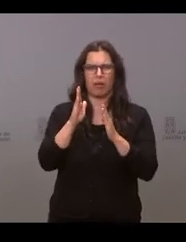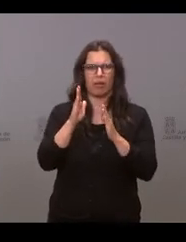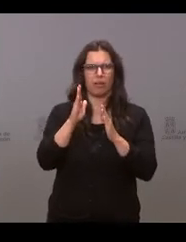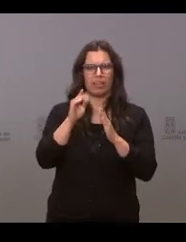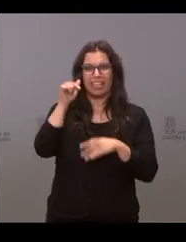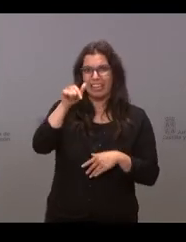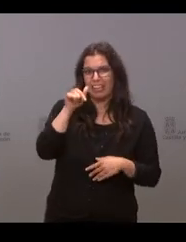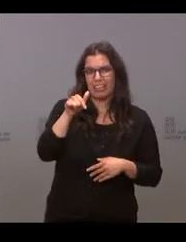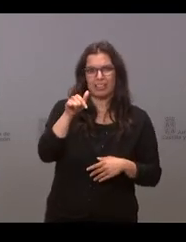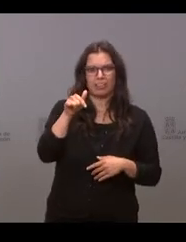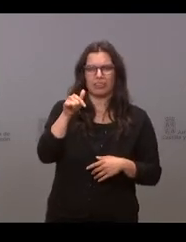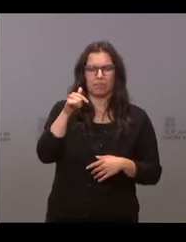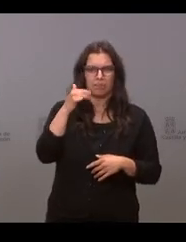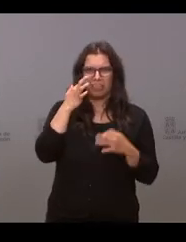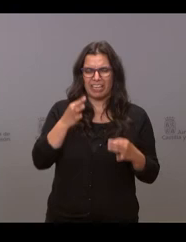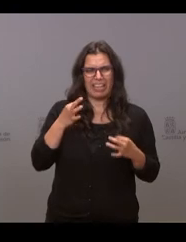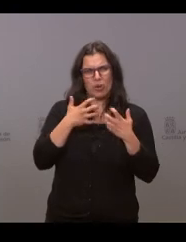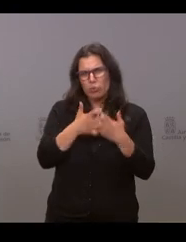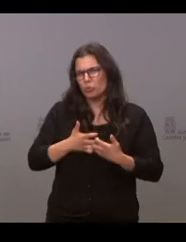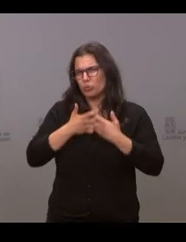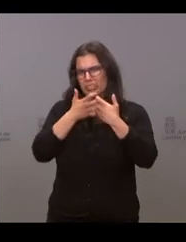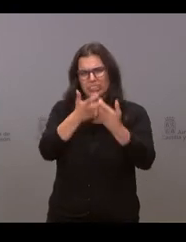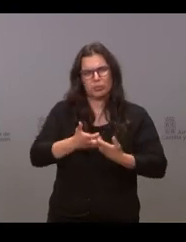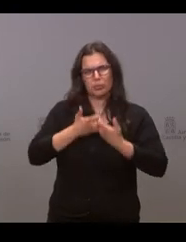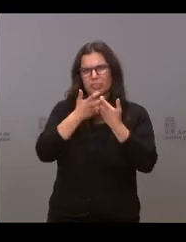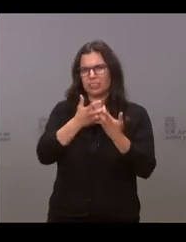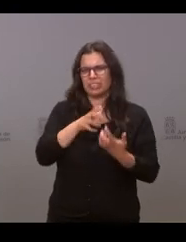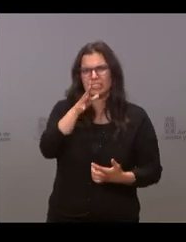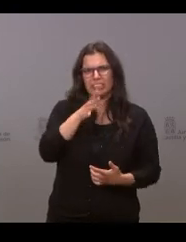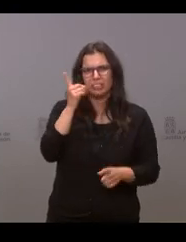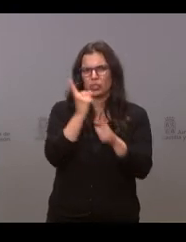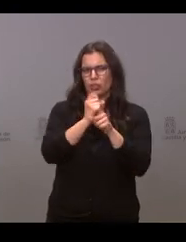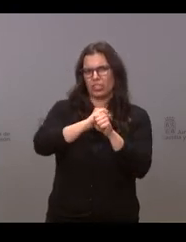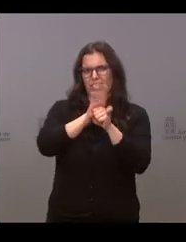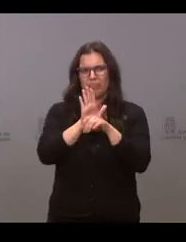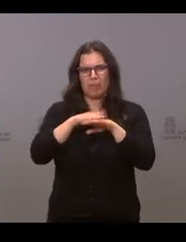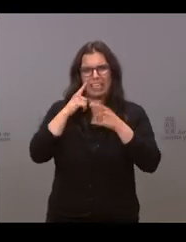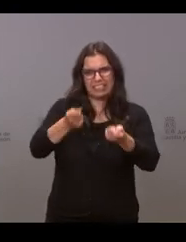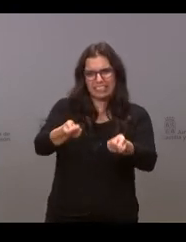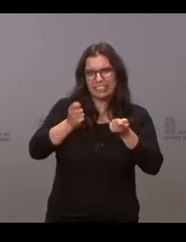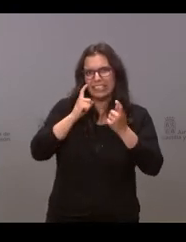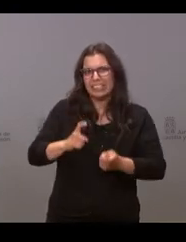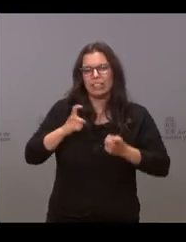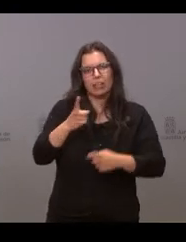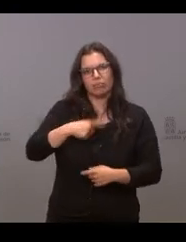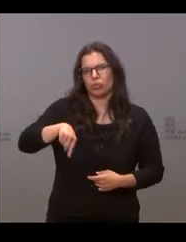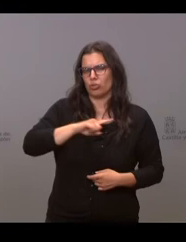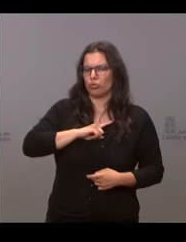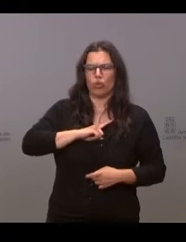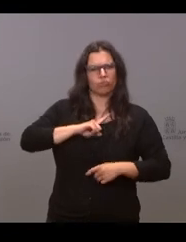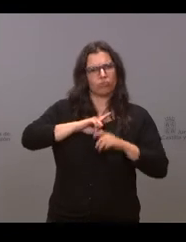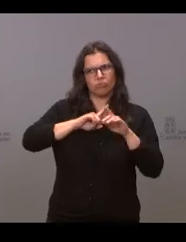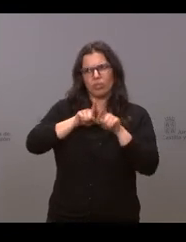campos entre los campos de batalla para luchar contra el cob y para que no se propagase y no aquí nosotros rompemos una lanza por las